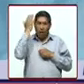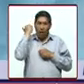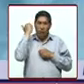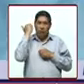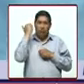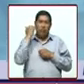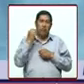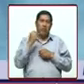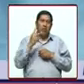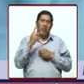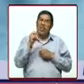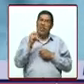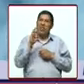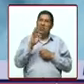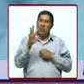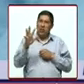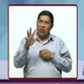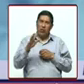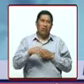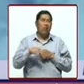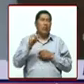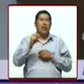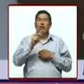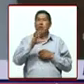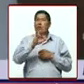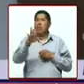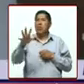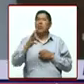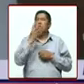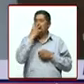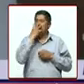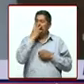denominaban KN95, N95.